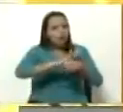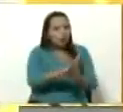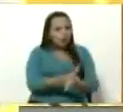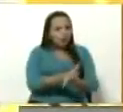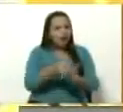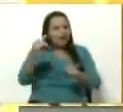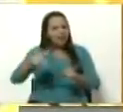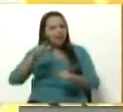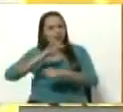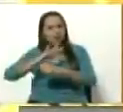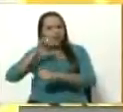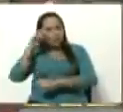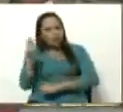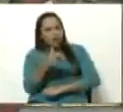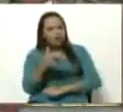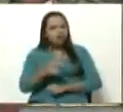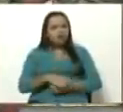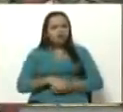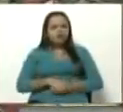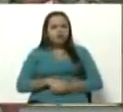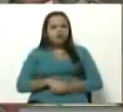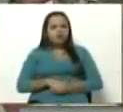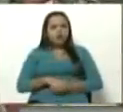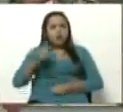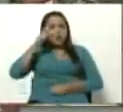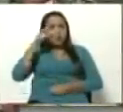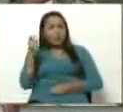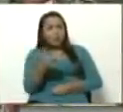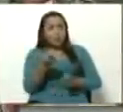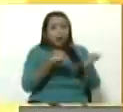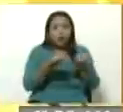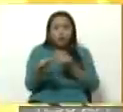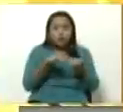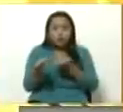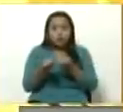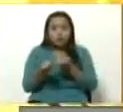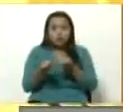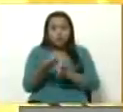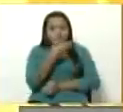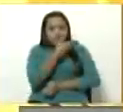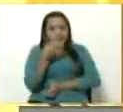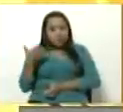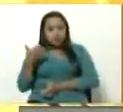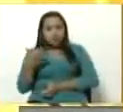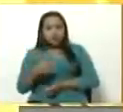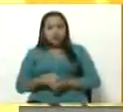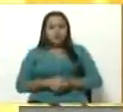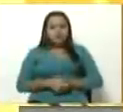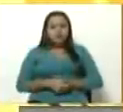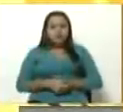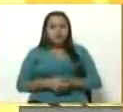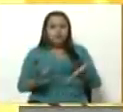uno de los estados con el manejo eficiente